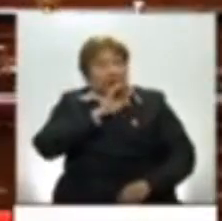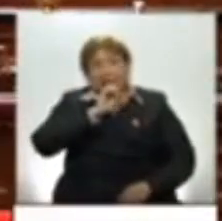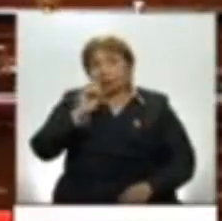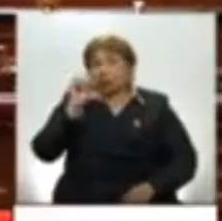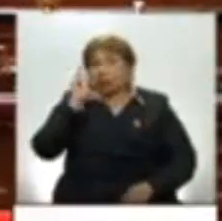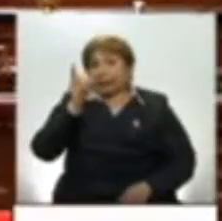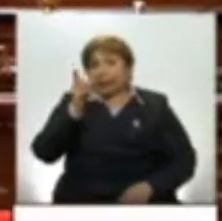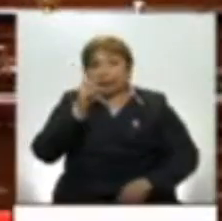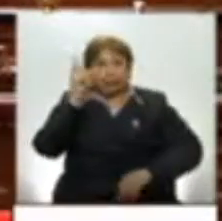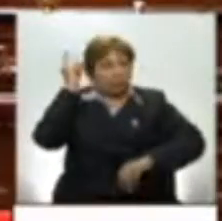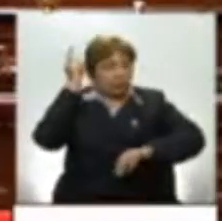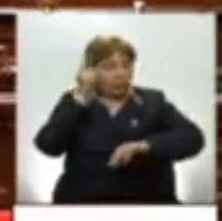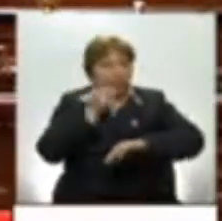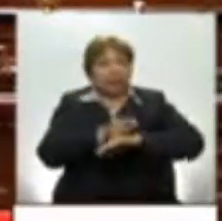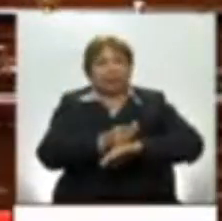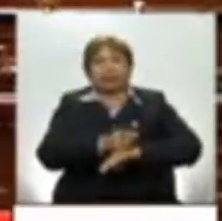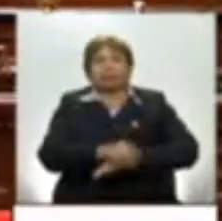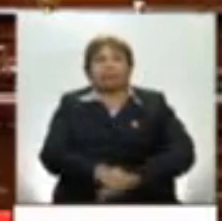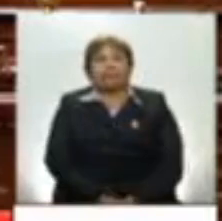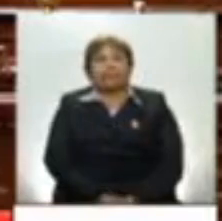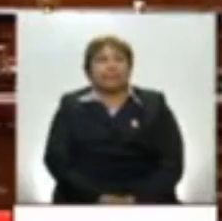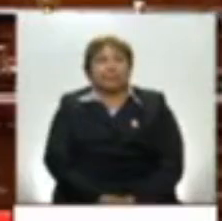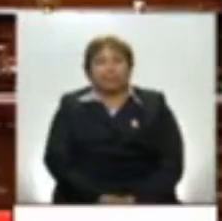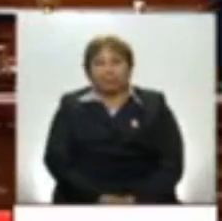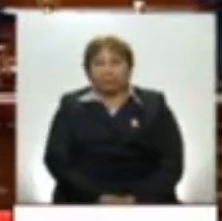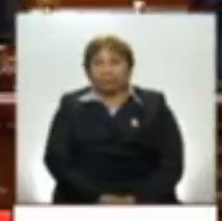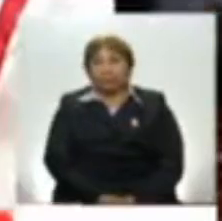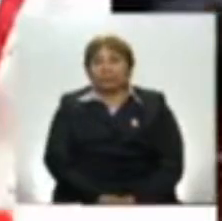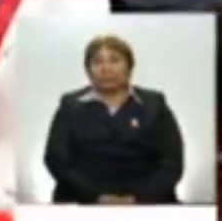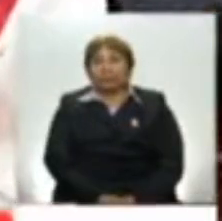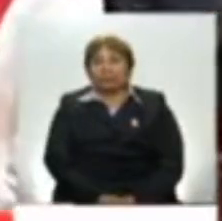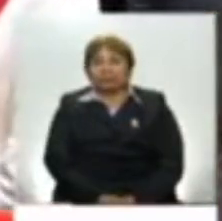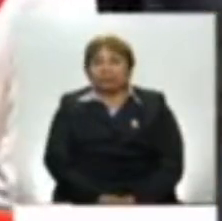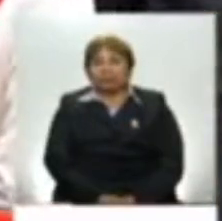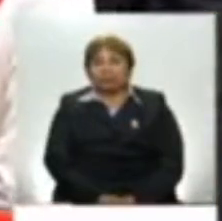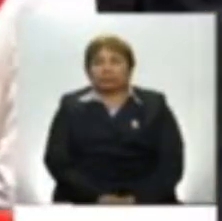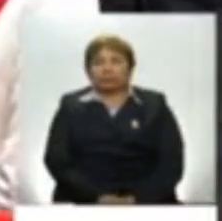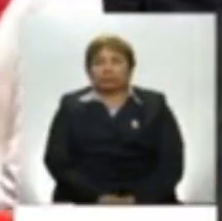que él y la nación se lo demanden.